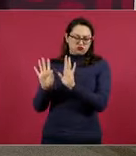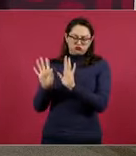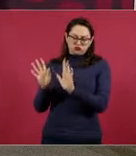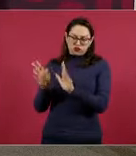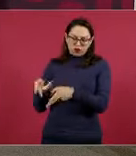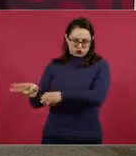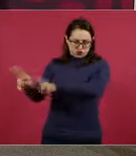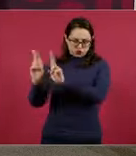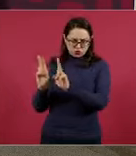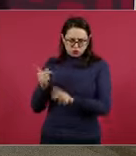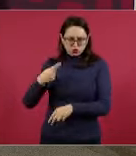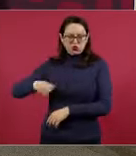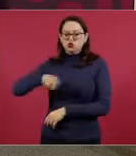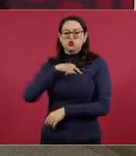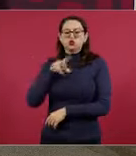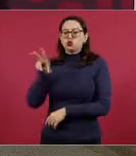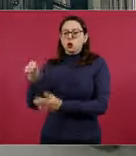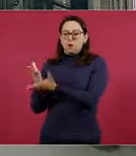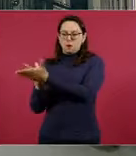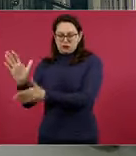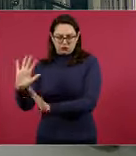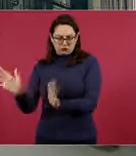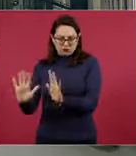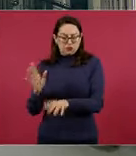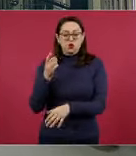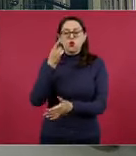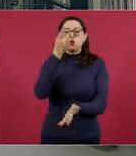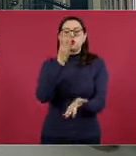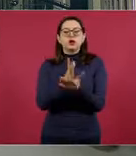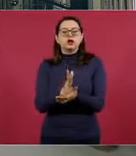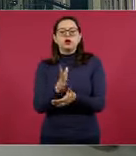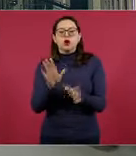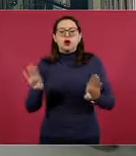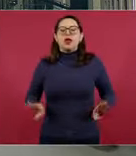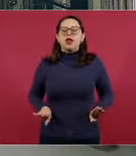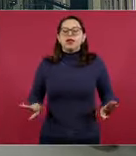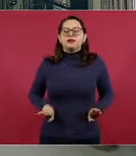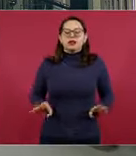más, es un análisis sobre el comportamiento de los medios.